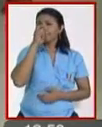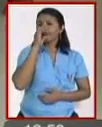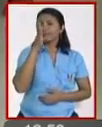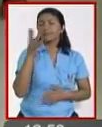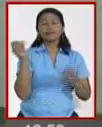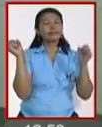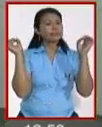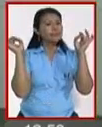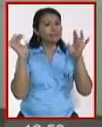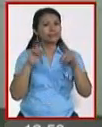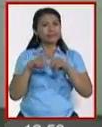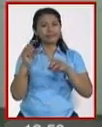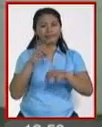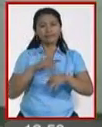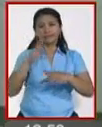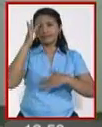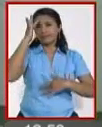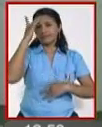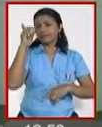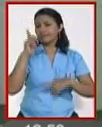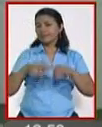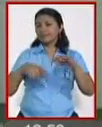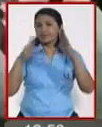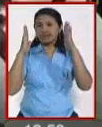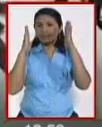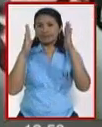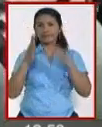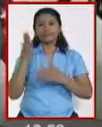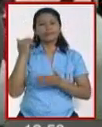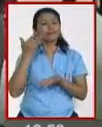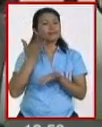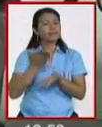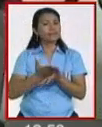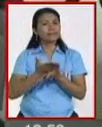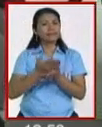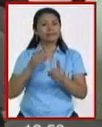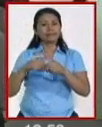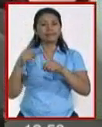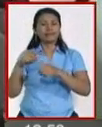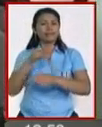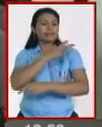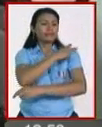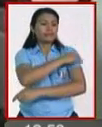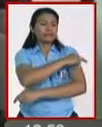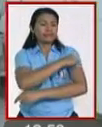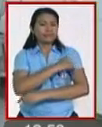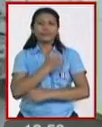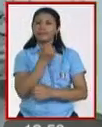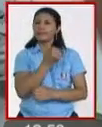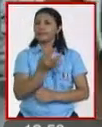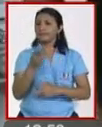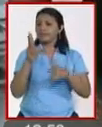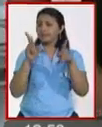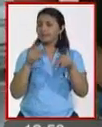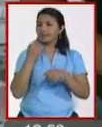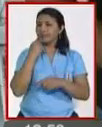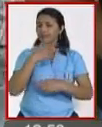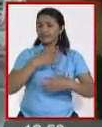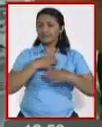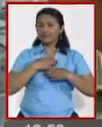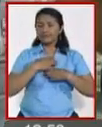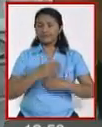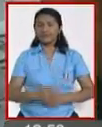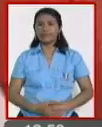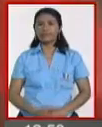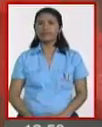seriamente perjudicados son los pacientes, quienes no pueden ser atendidos debido al paro en todos los hospitales. Algunas personas manifiestan sus